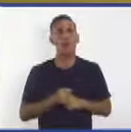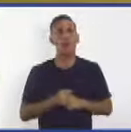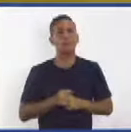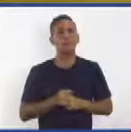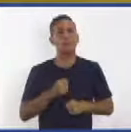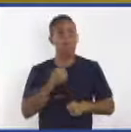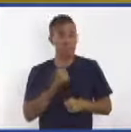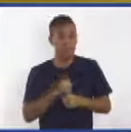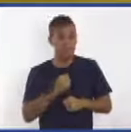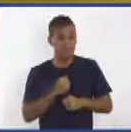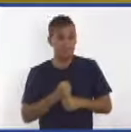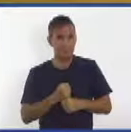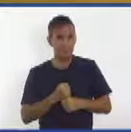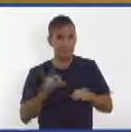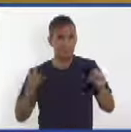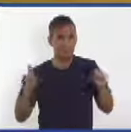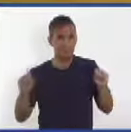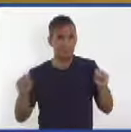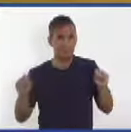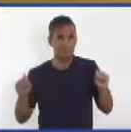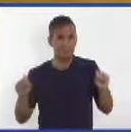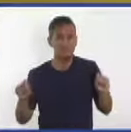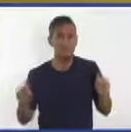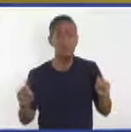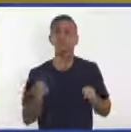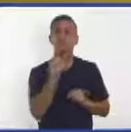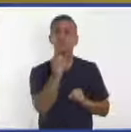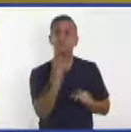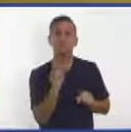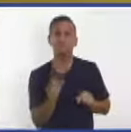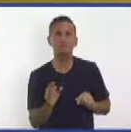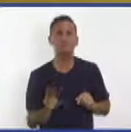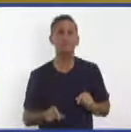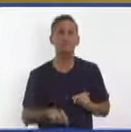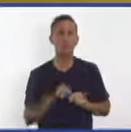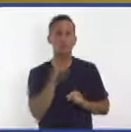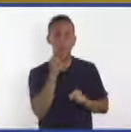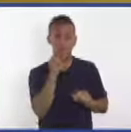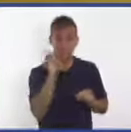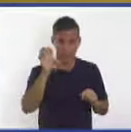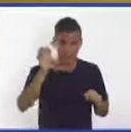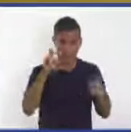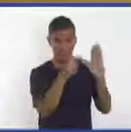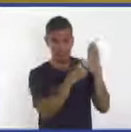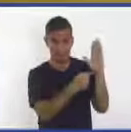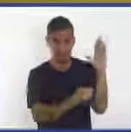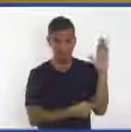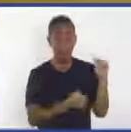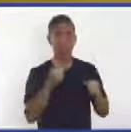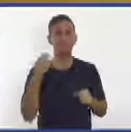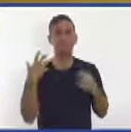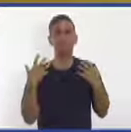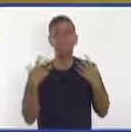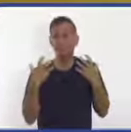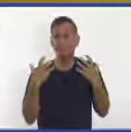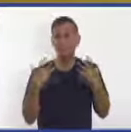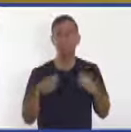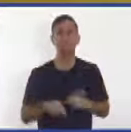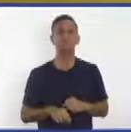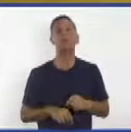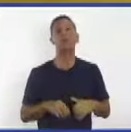o retruécanos estos son elementos esenciales y también las actividades los